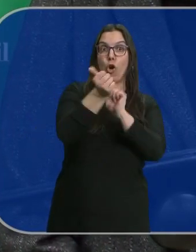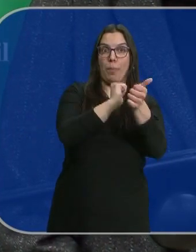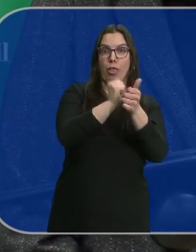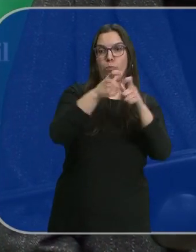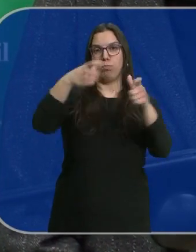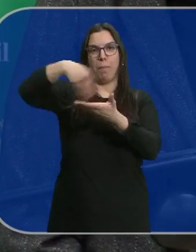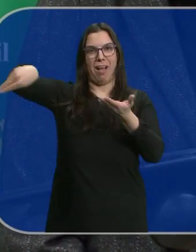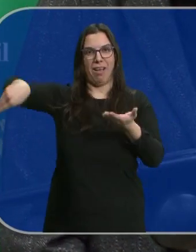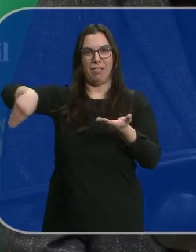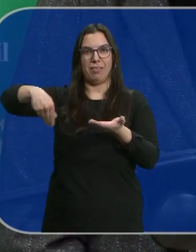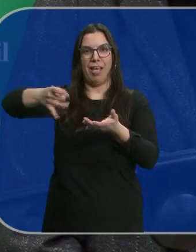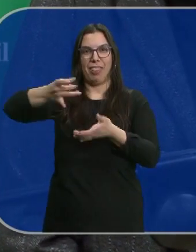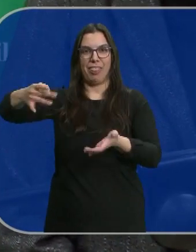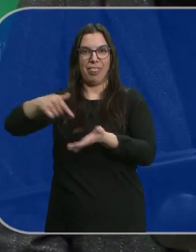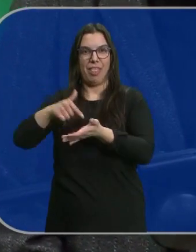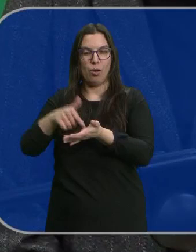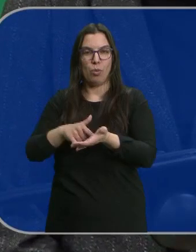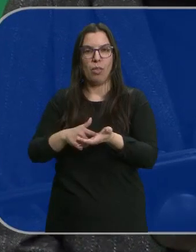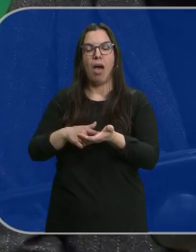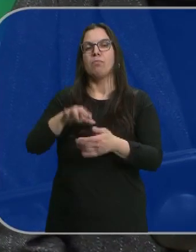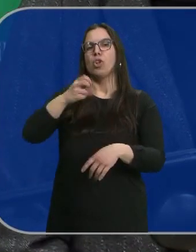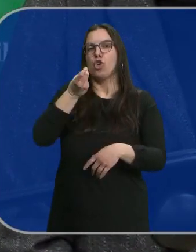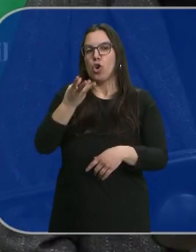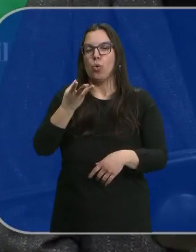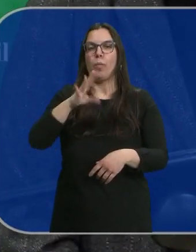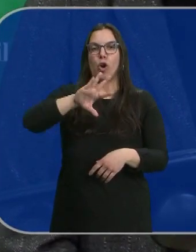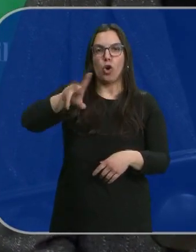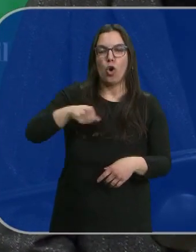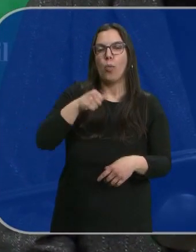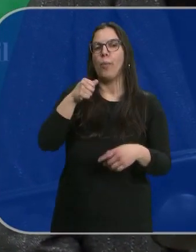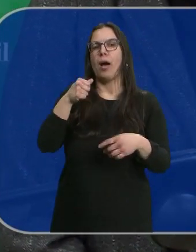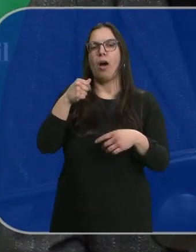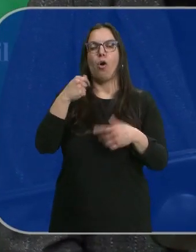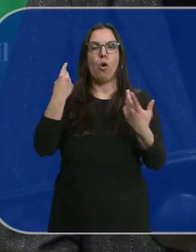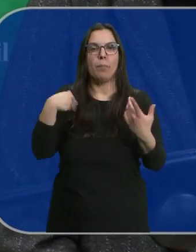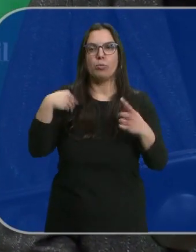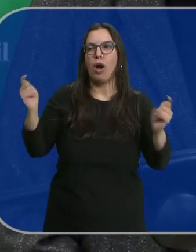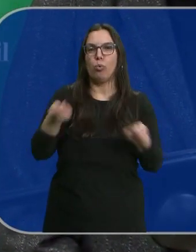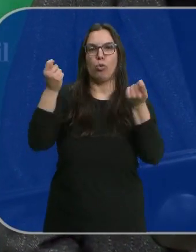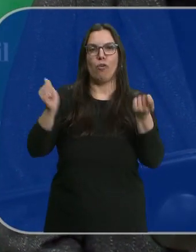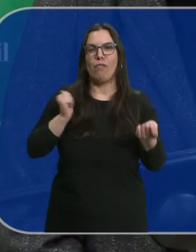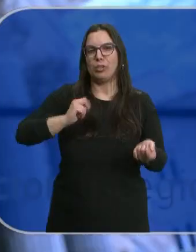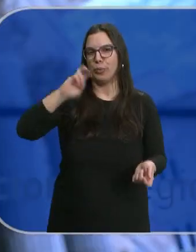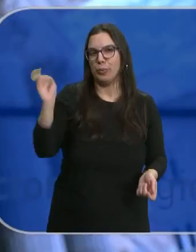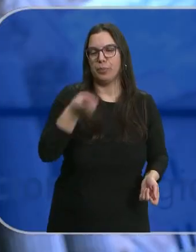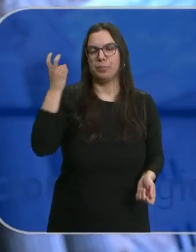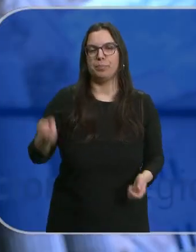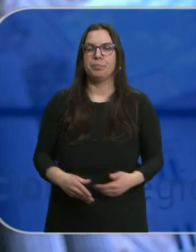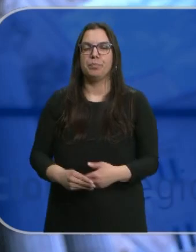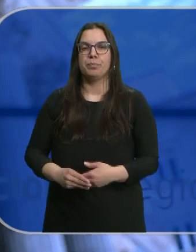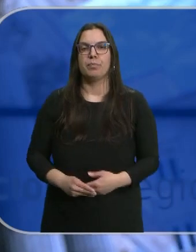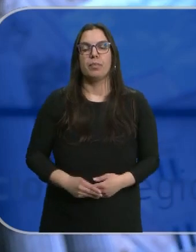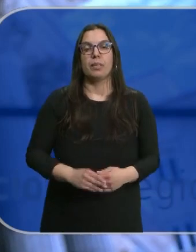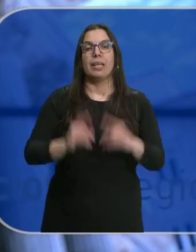habían clonado, habían adquirido a carteristas o con números de tarjetas conseguidos a través de anuncios falsos en Internet. El